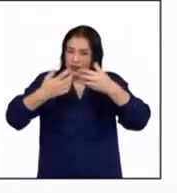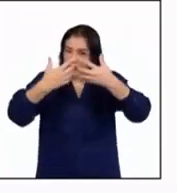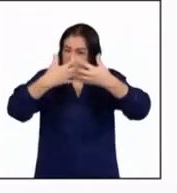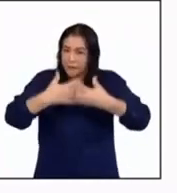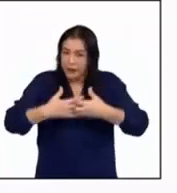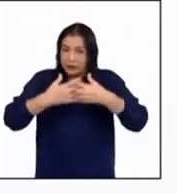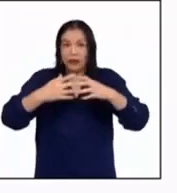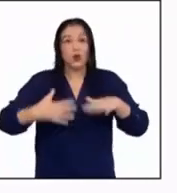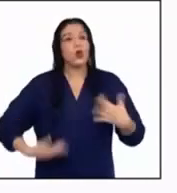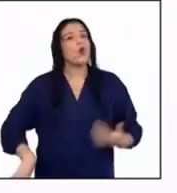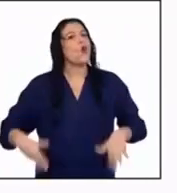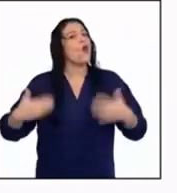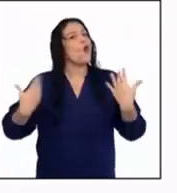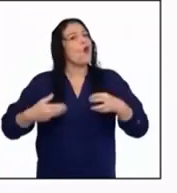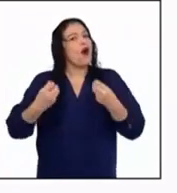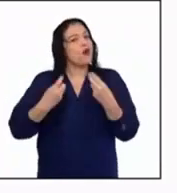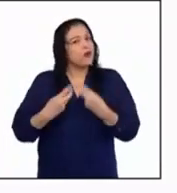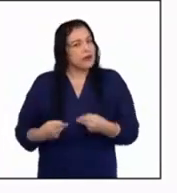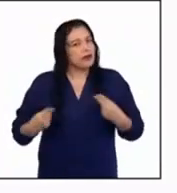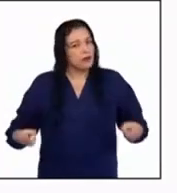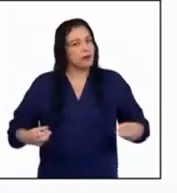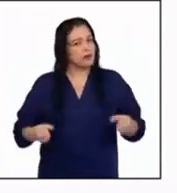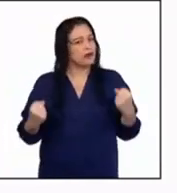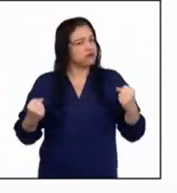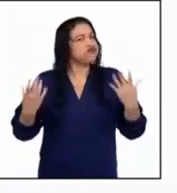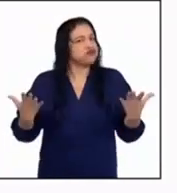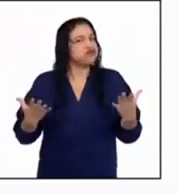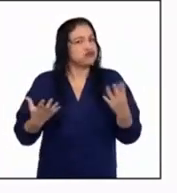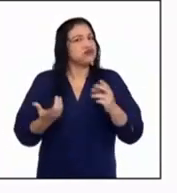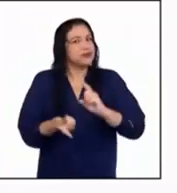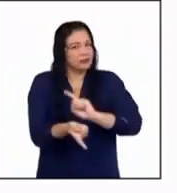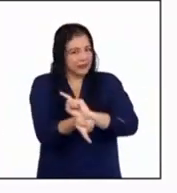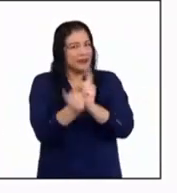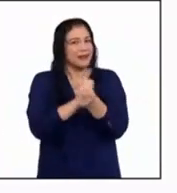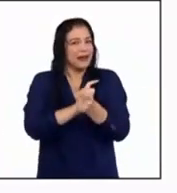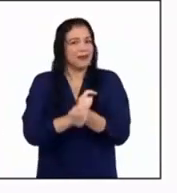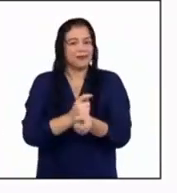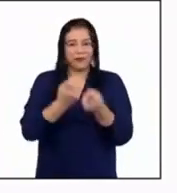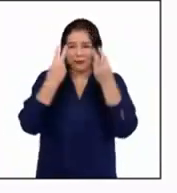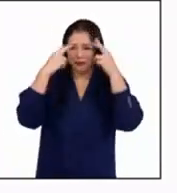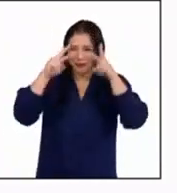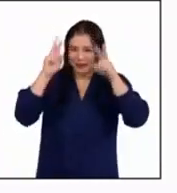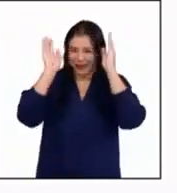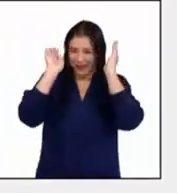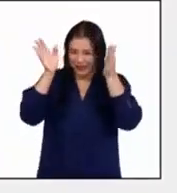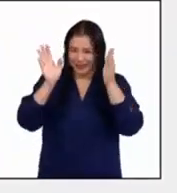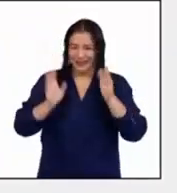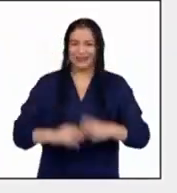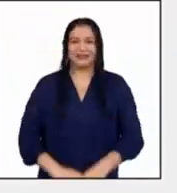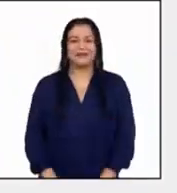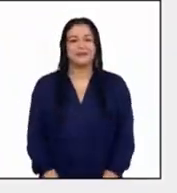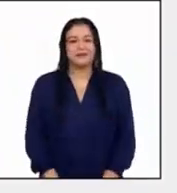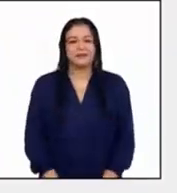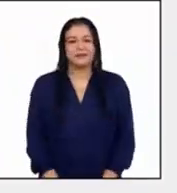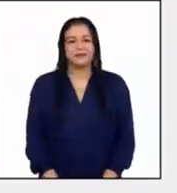herramientas poderosas para el cambio. Vamos a escucharlo.